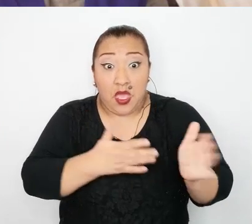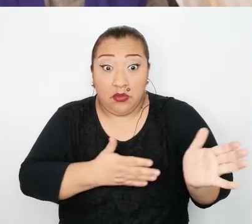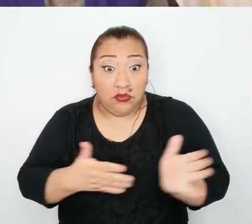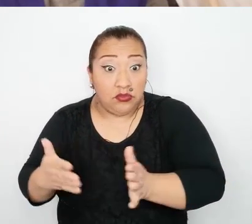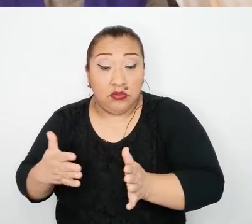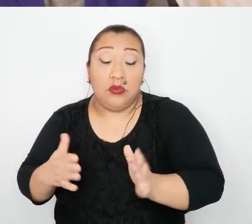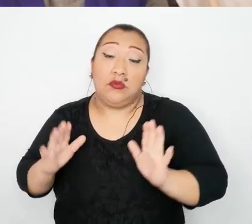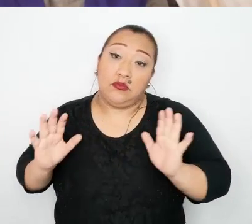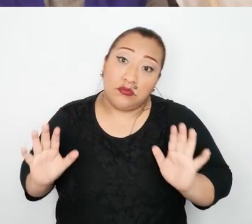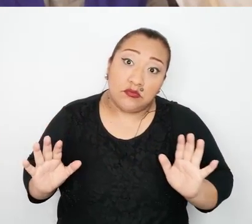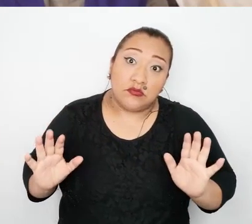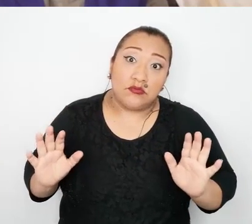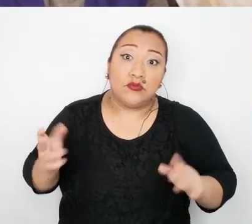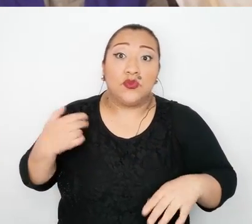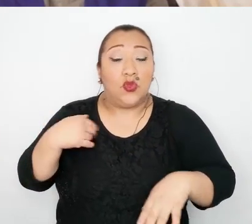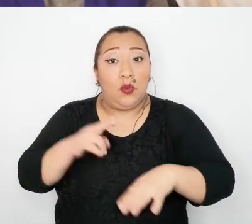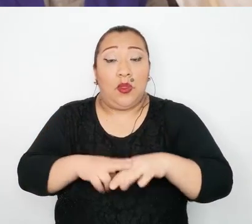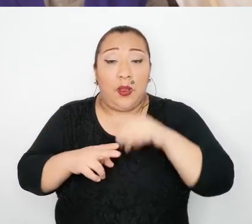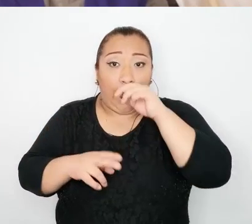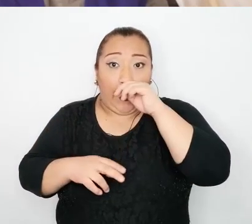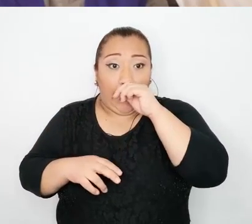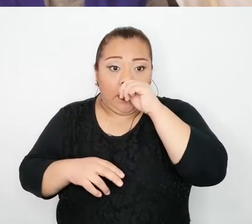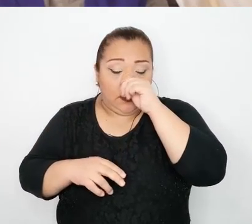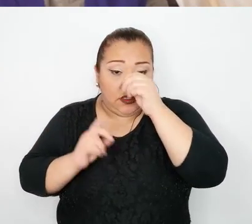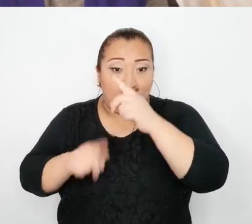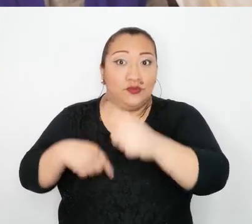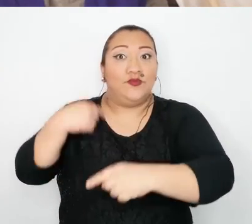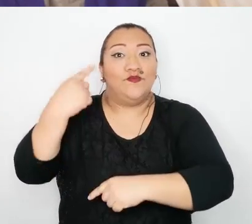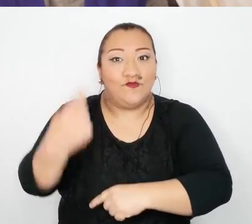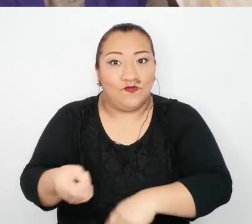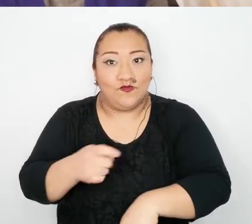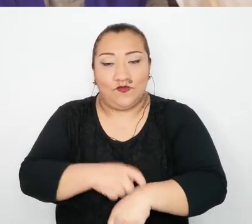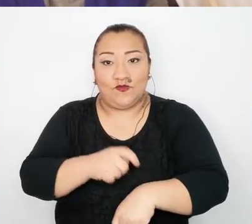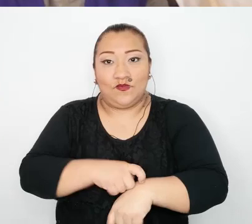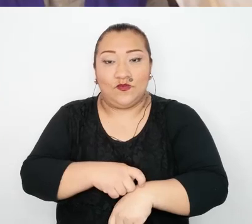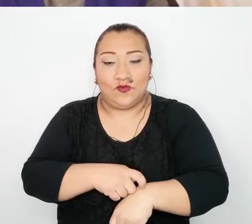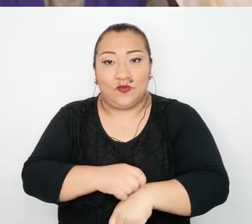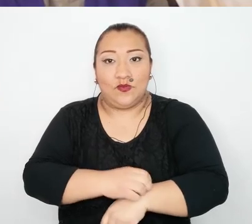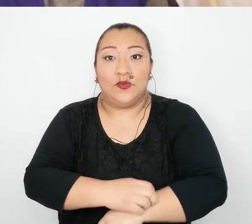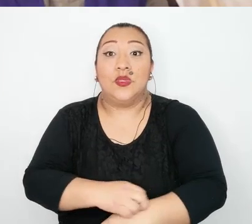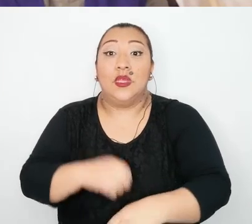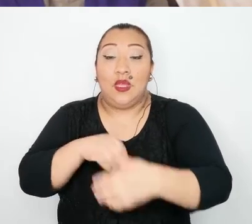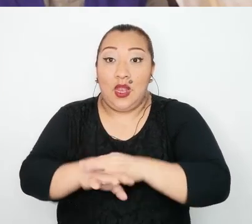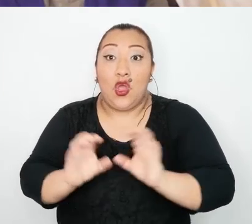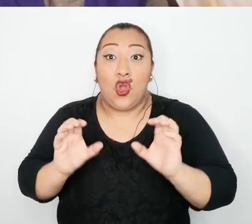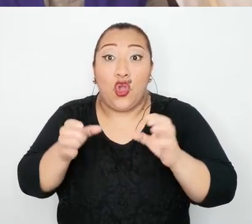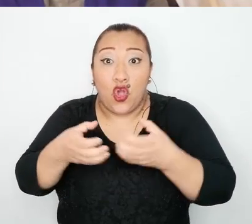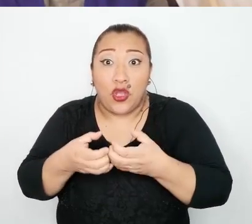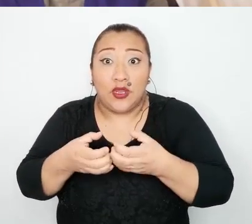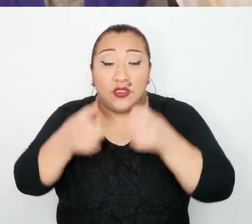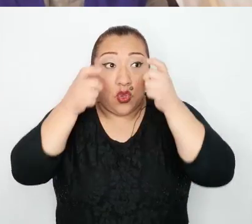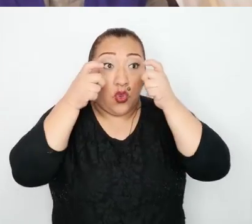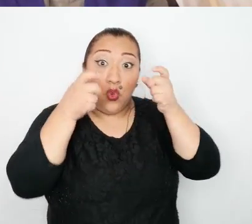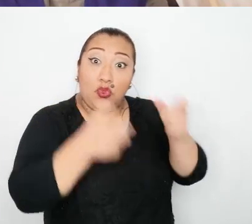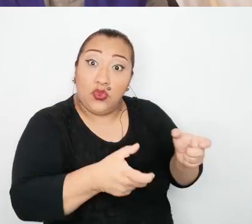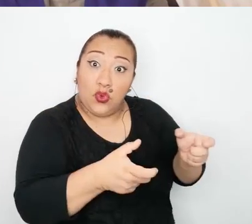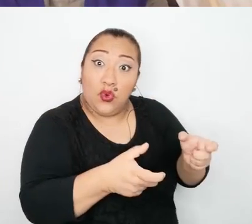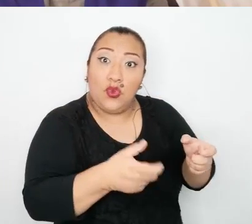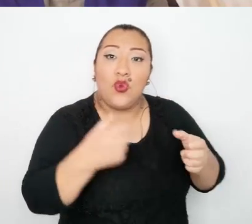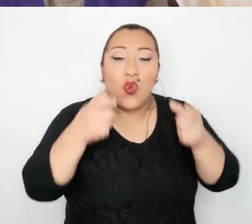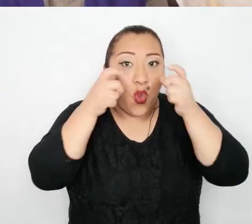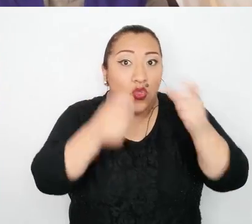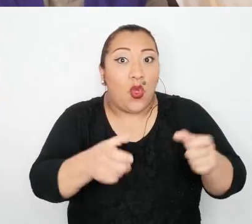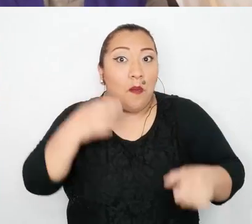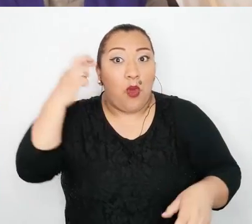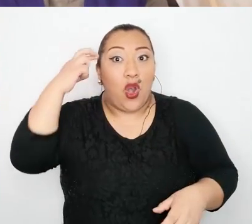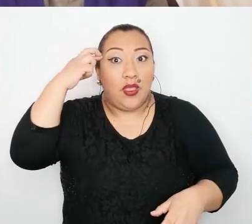pasan esos filtros, entonces estaremos en un siguiente estadio. El control del Congreso es un